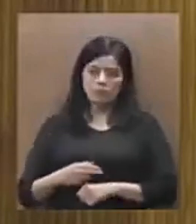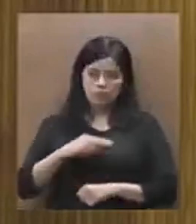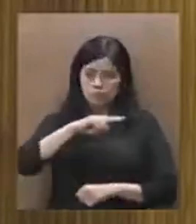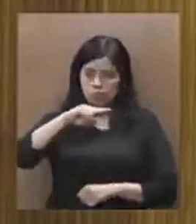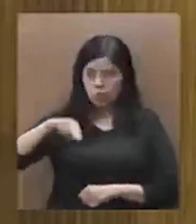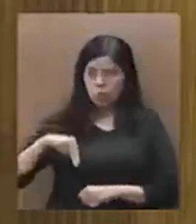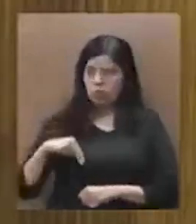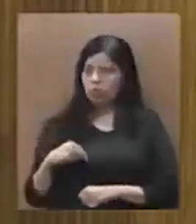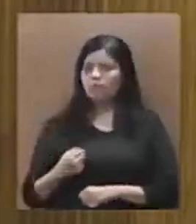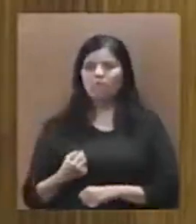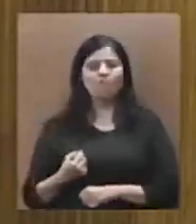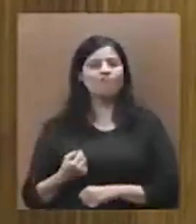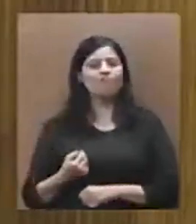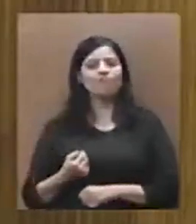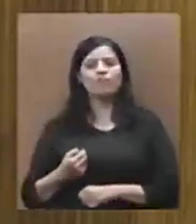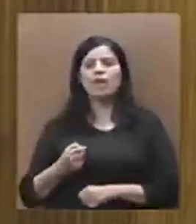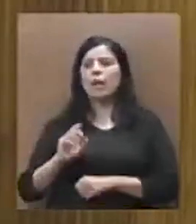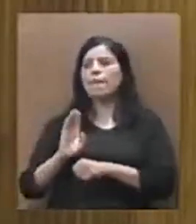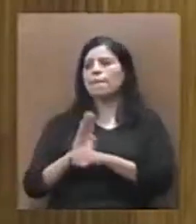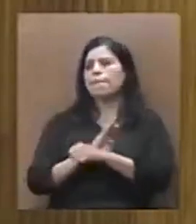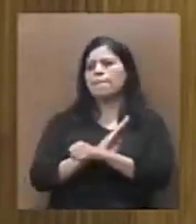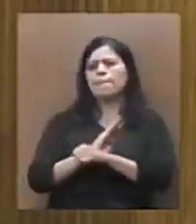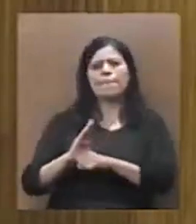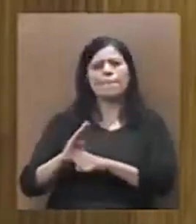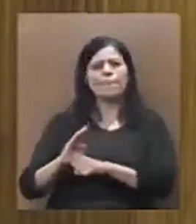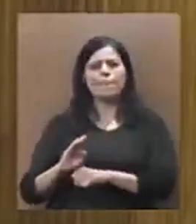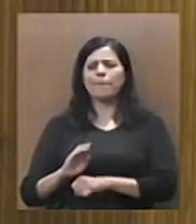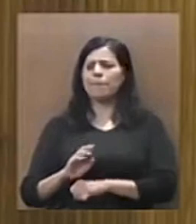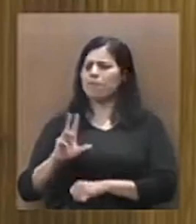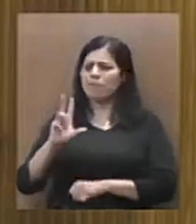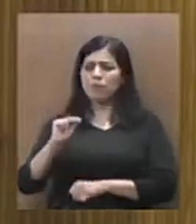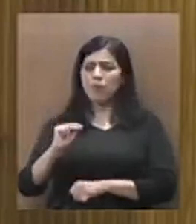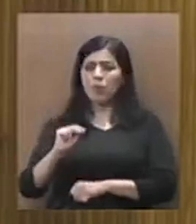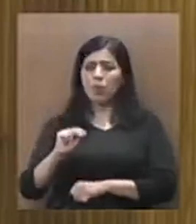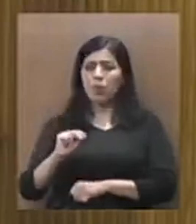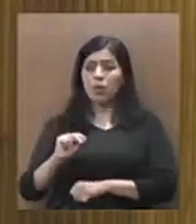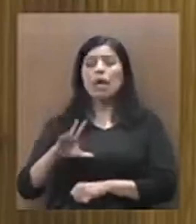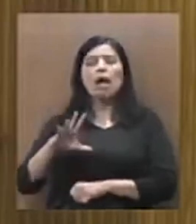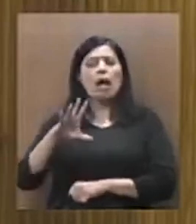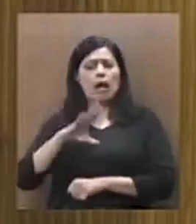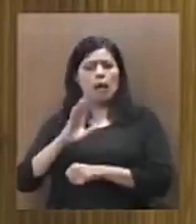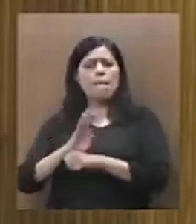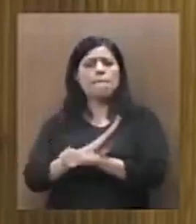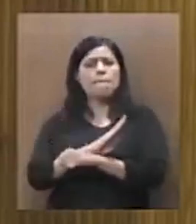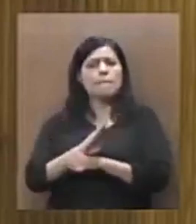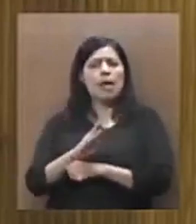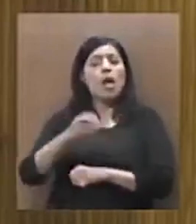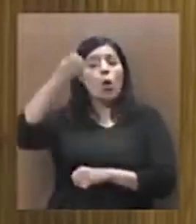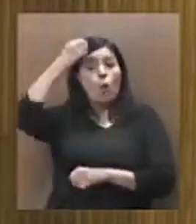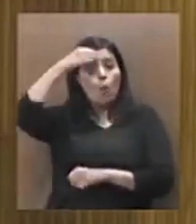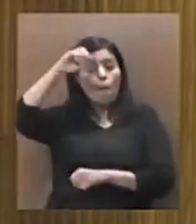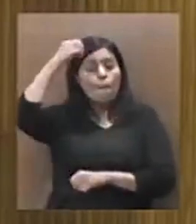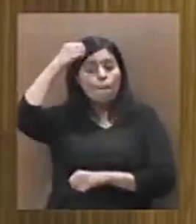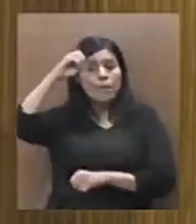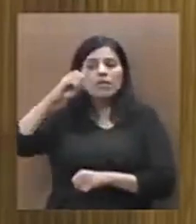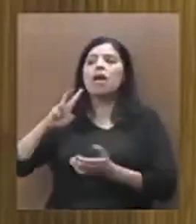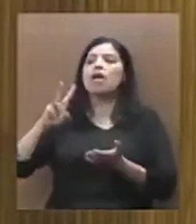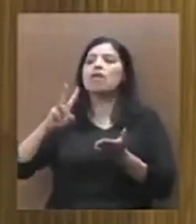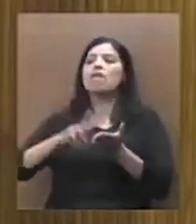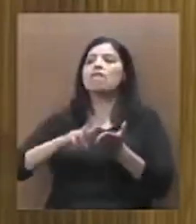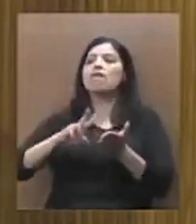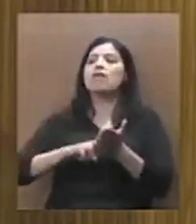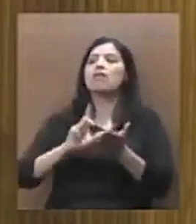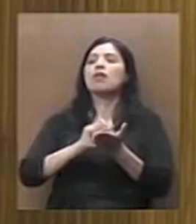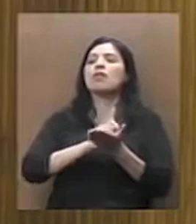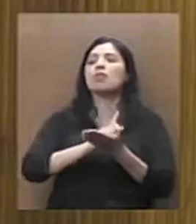no somos privilegiados sí somos privilegiados de opinar y validar